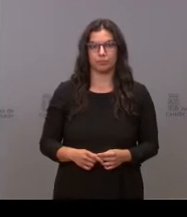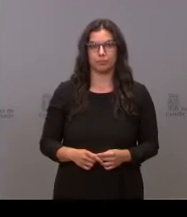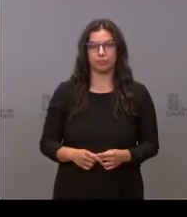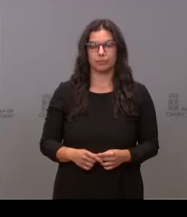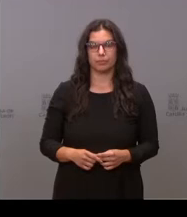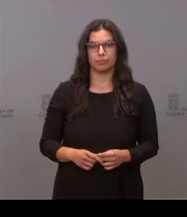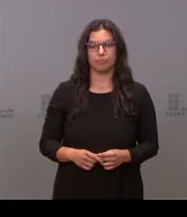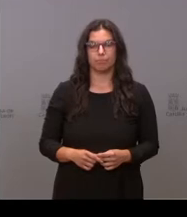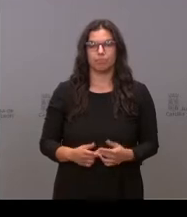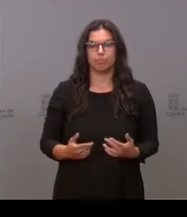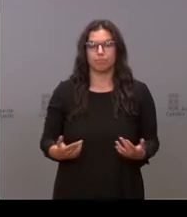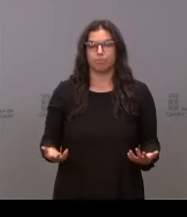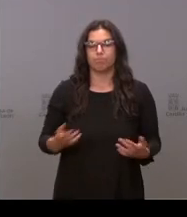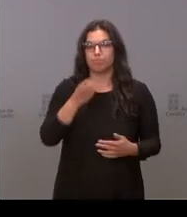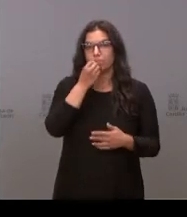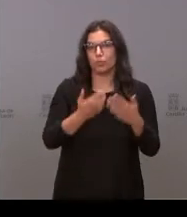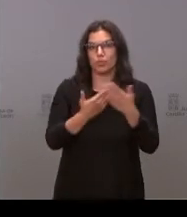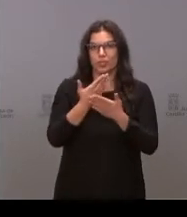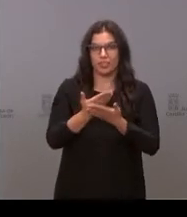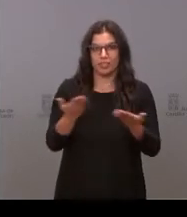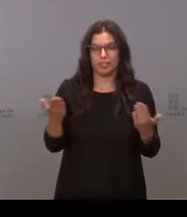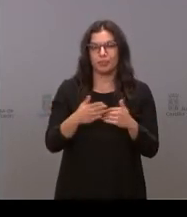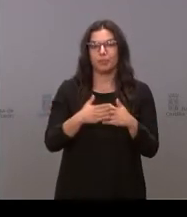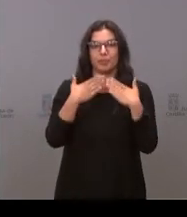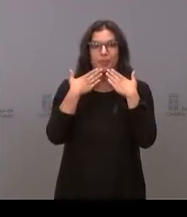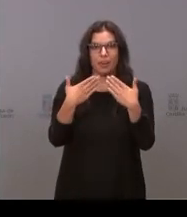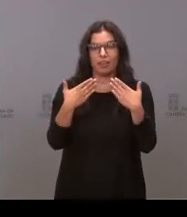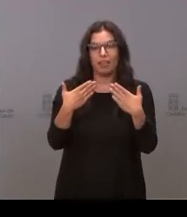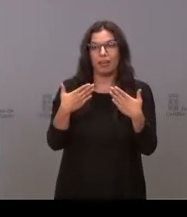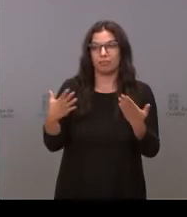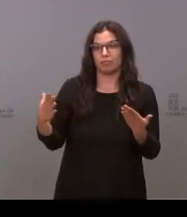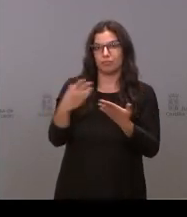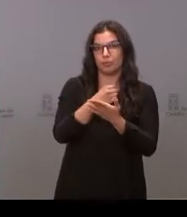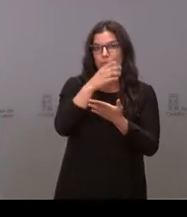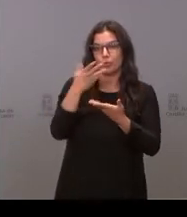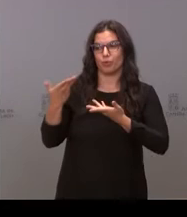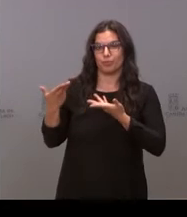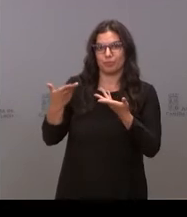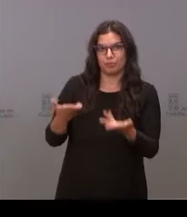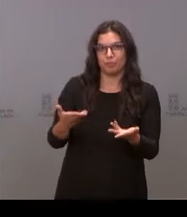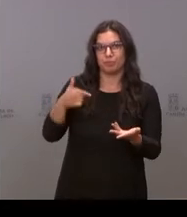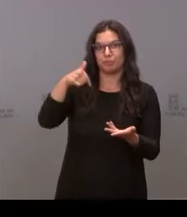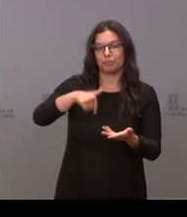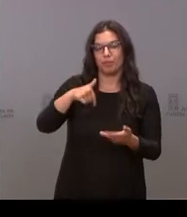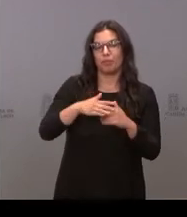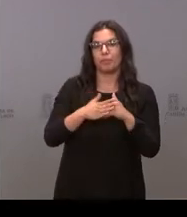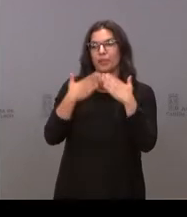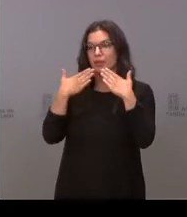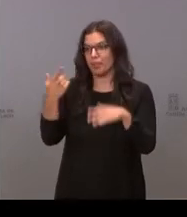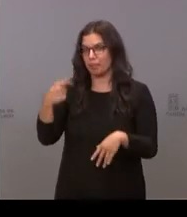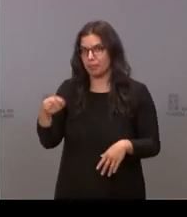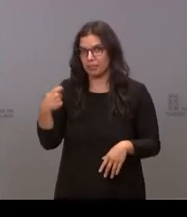Pues buenos días a todos. Muchísimas gracias a todos por recibirnos aquí. Muchísimas gracias,